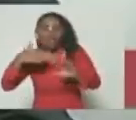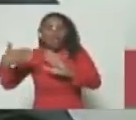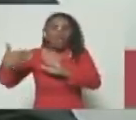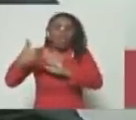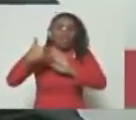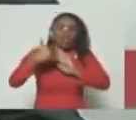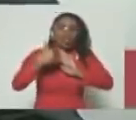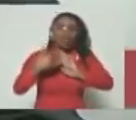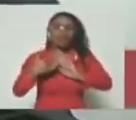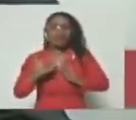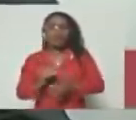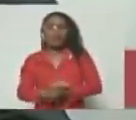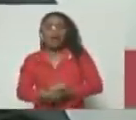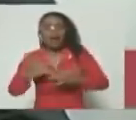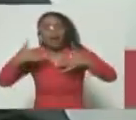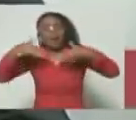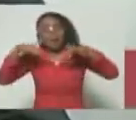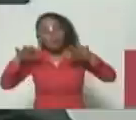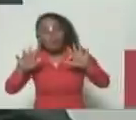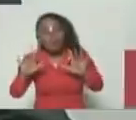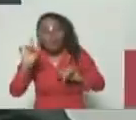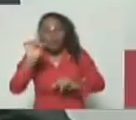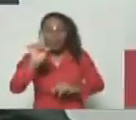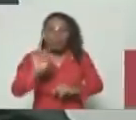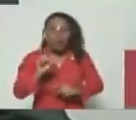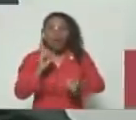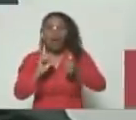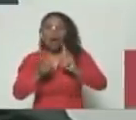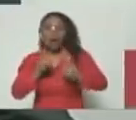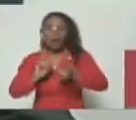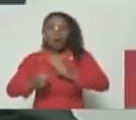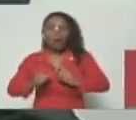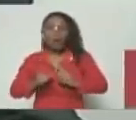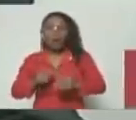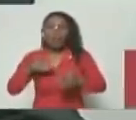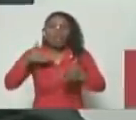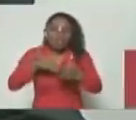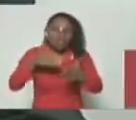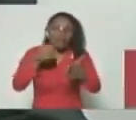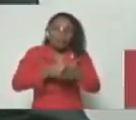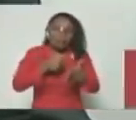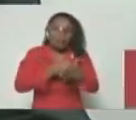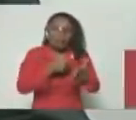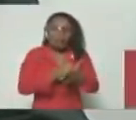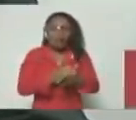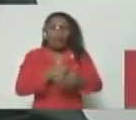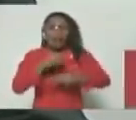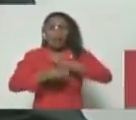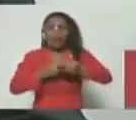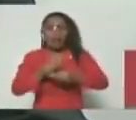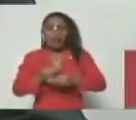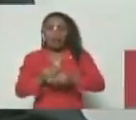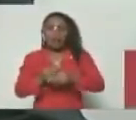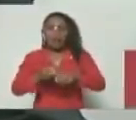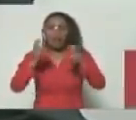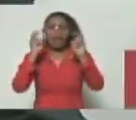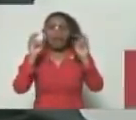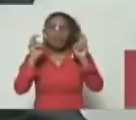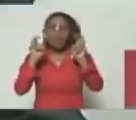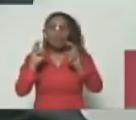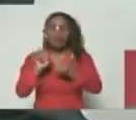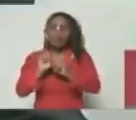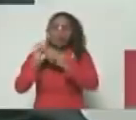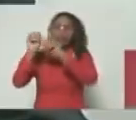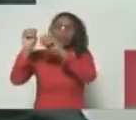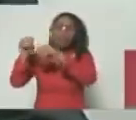de que han habido de manera persistente, consuetudinaria, factores que han abandonado